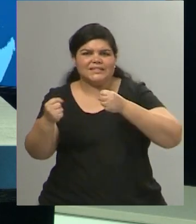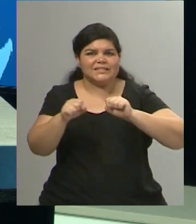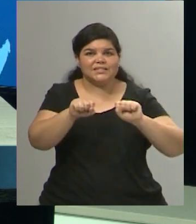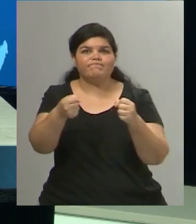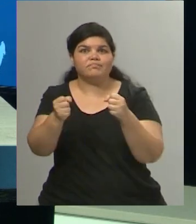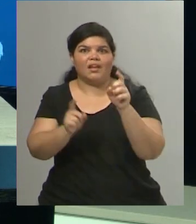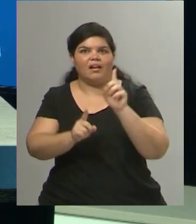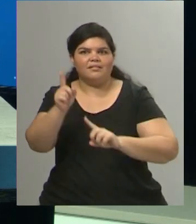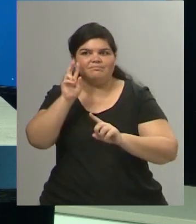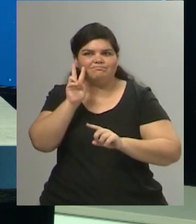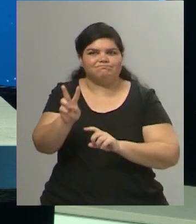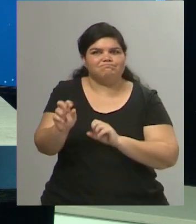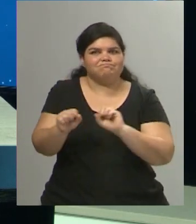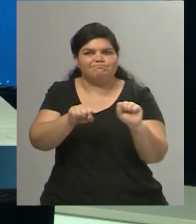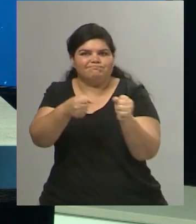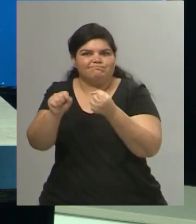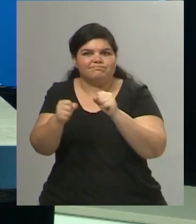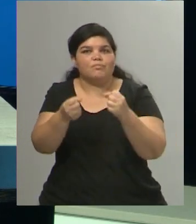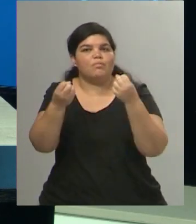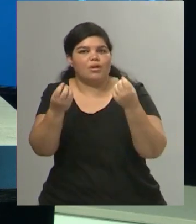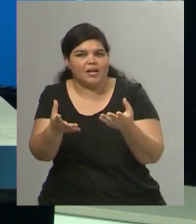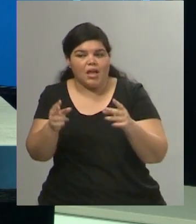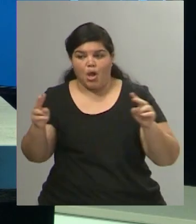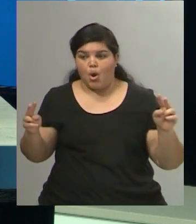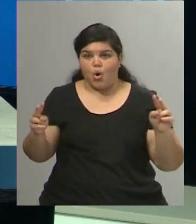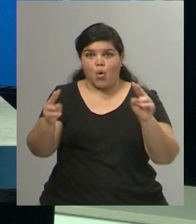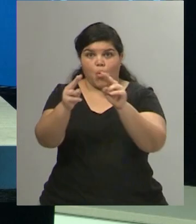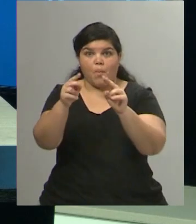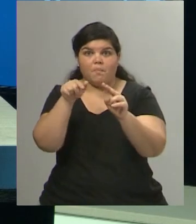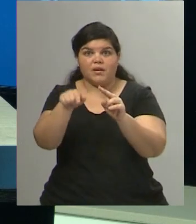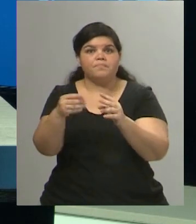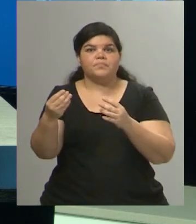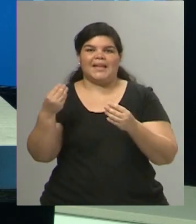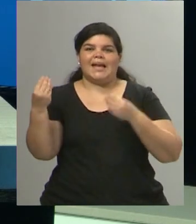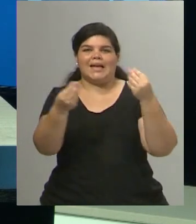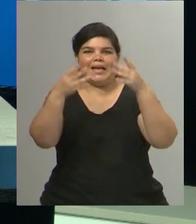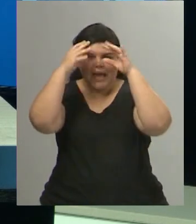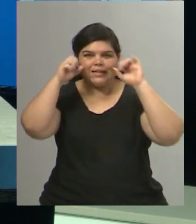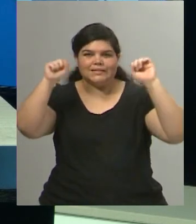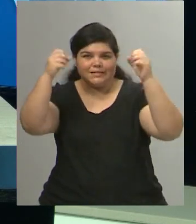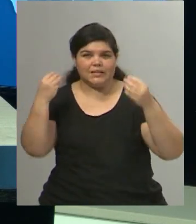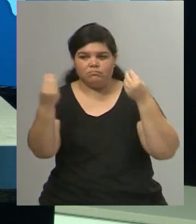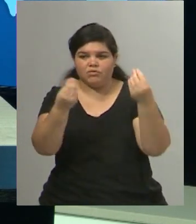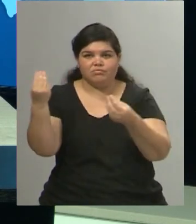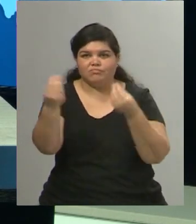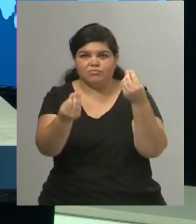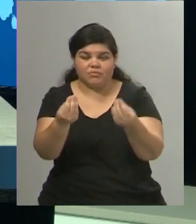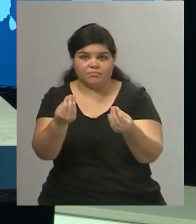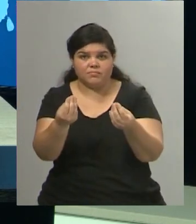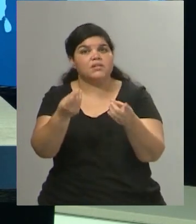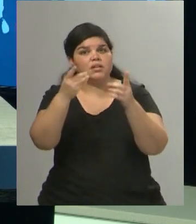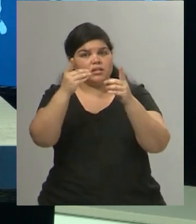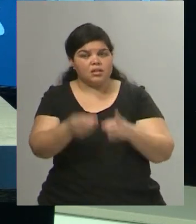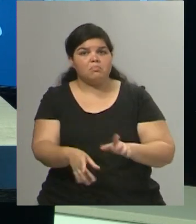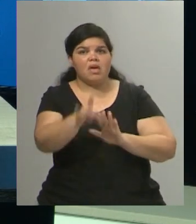tensión en el marco de esta cumbre, momento de los cancilleres, y además con el dato destacado de